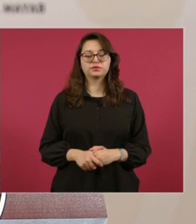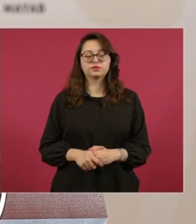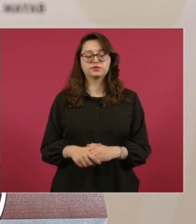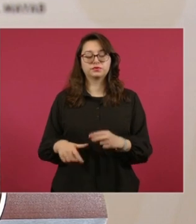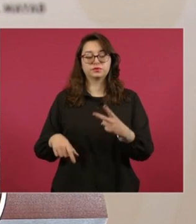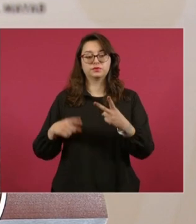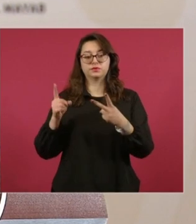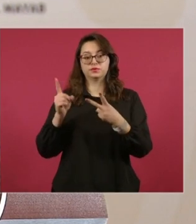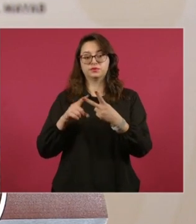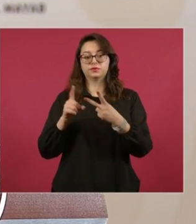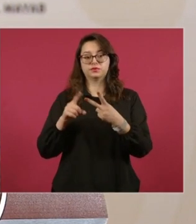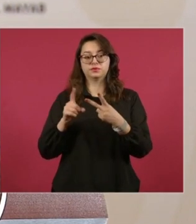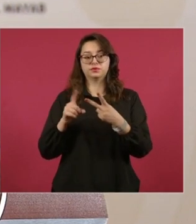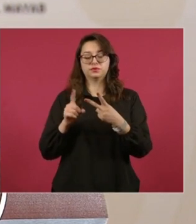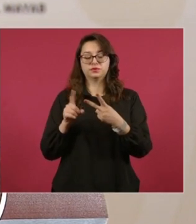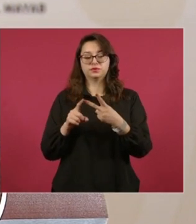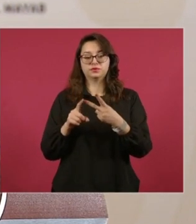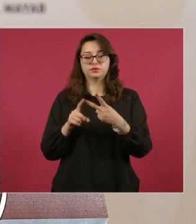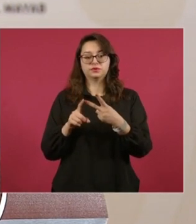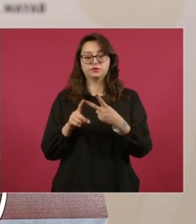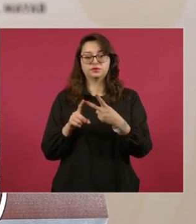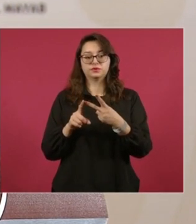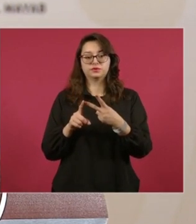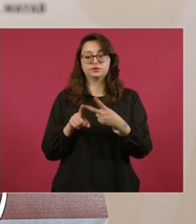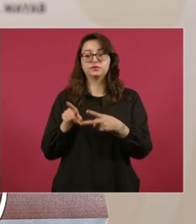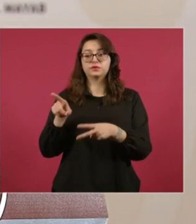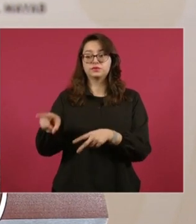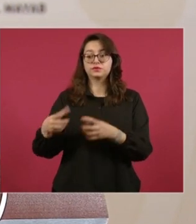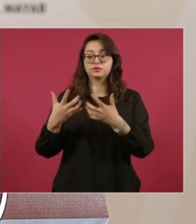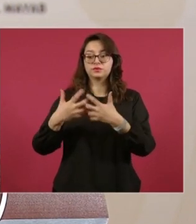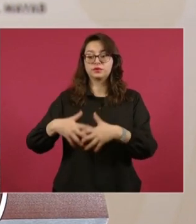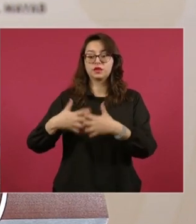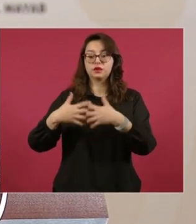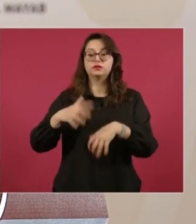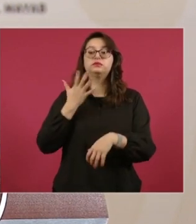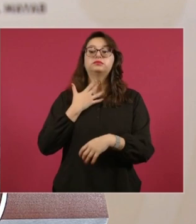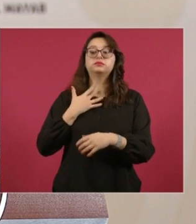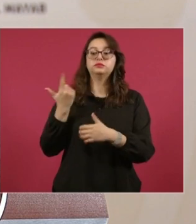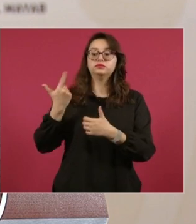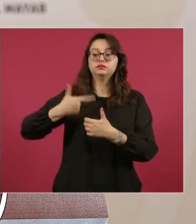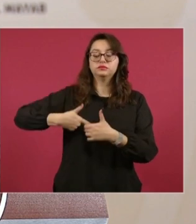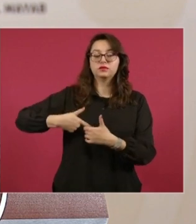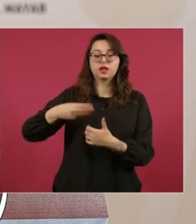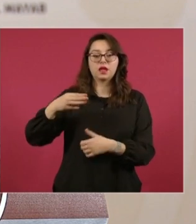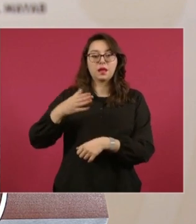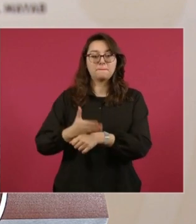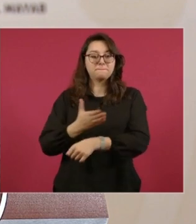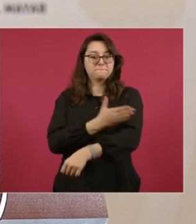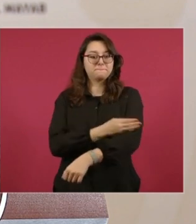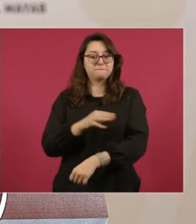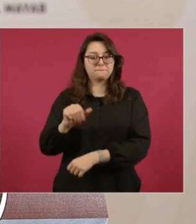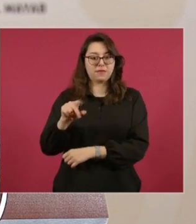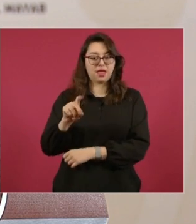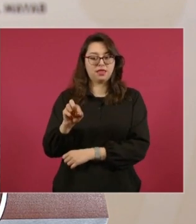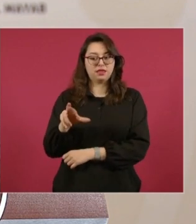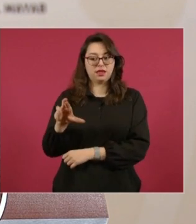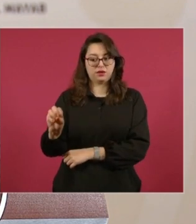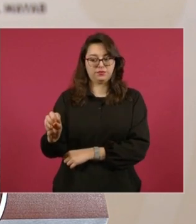actividad petrolera, de la refinería de Madero. Cuando llegamos al